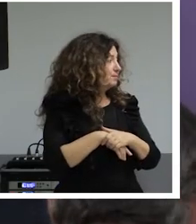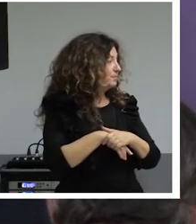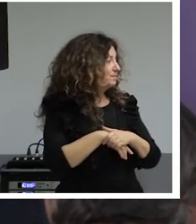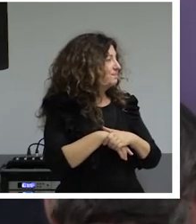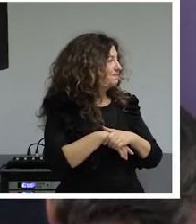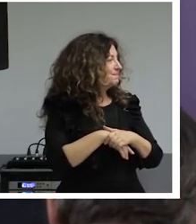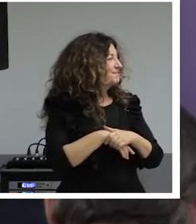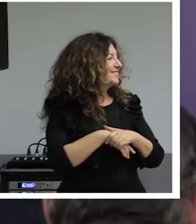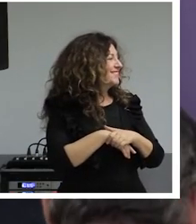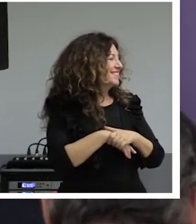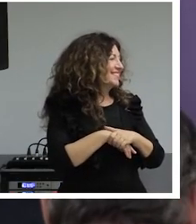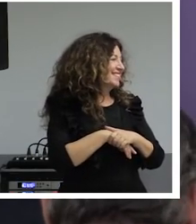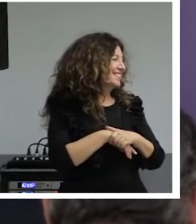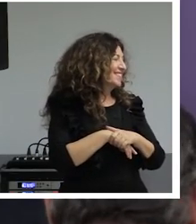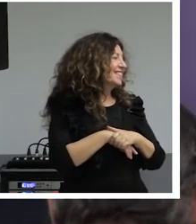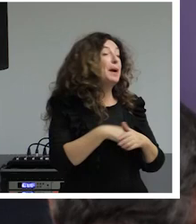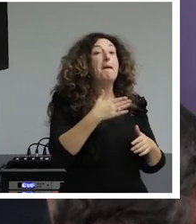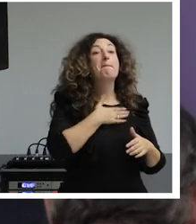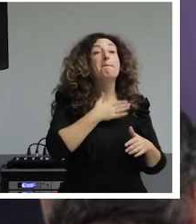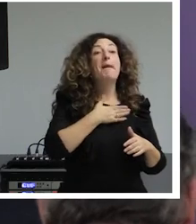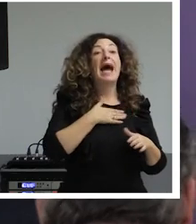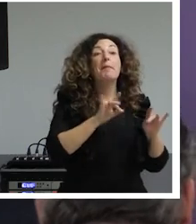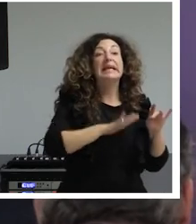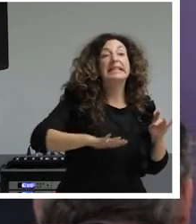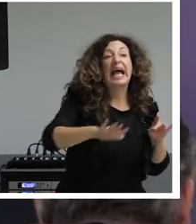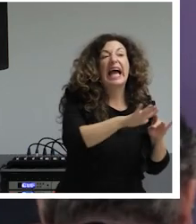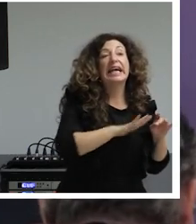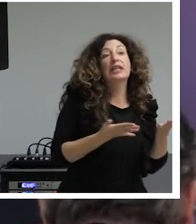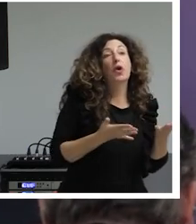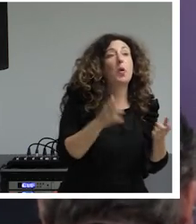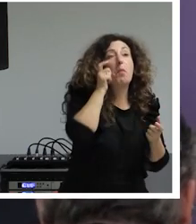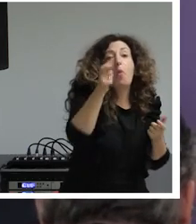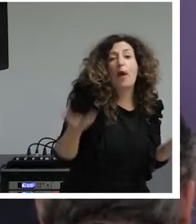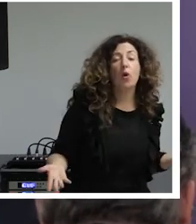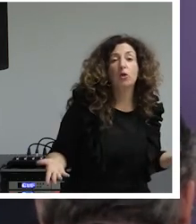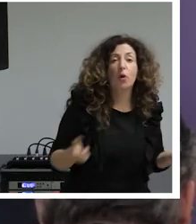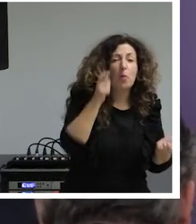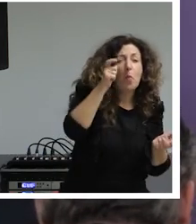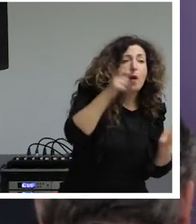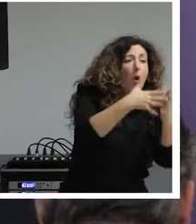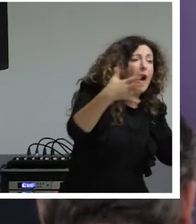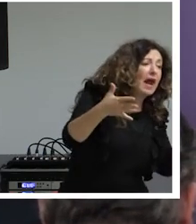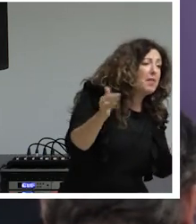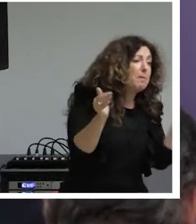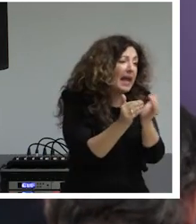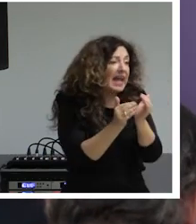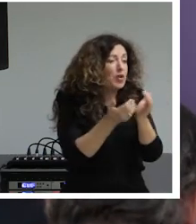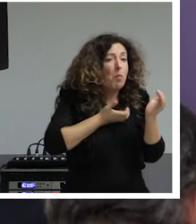sino a nivel ciudadano no la posibilidad que los ciudadanos se empoderen en el territorio